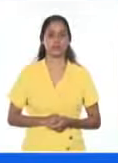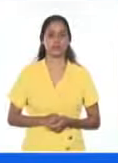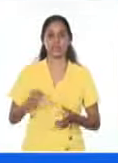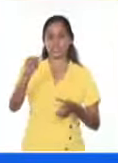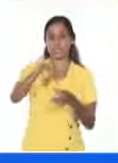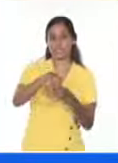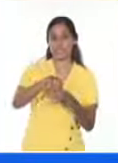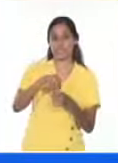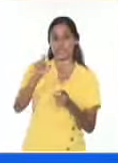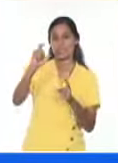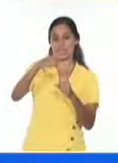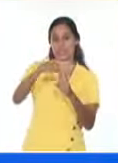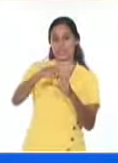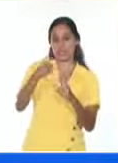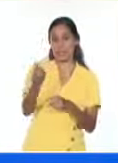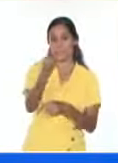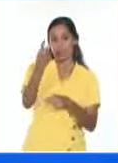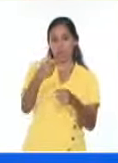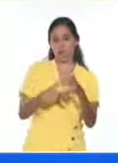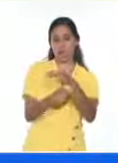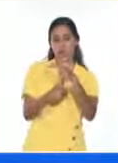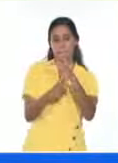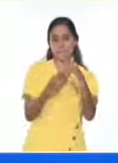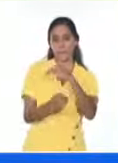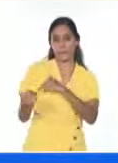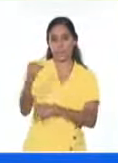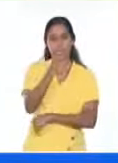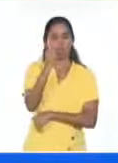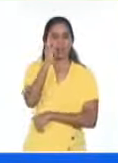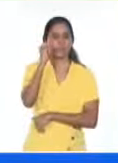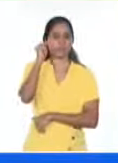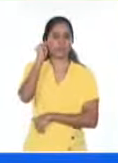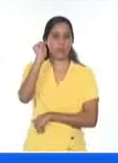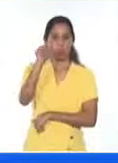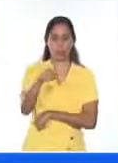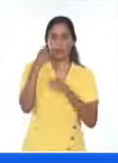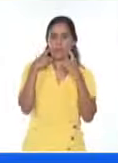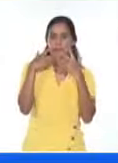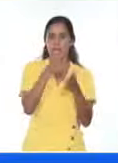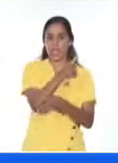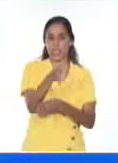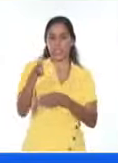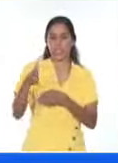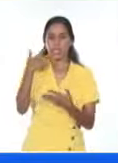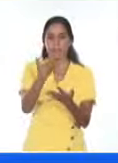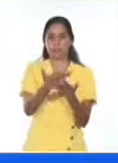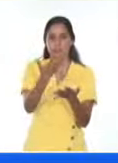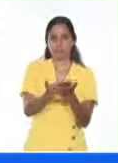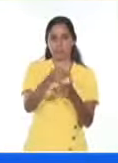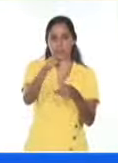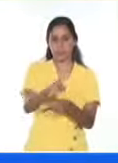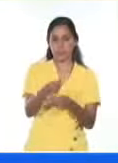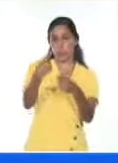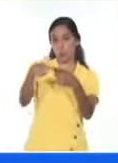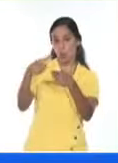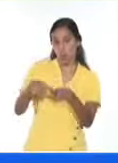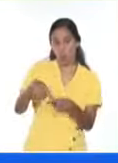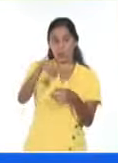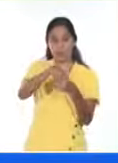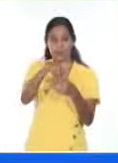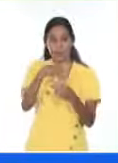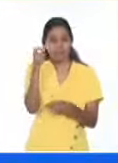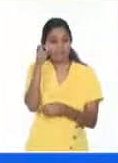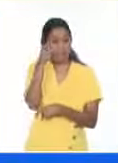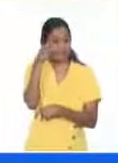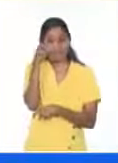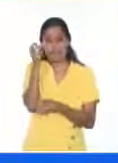Comité Central del Partido y Viceprimera Ministra de la República, Inés María Chapman Guau, en recorrido por las plantas potabilizadoras de Quintero y El Caney, chequeó la